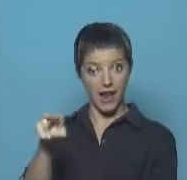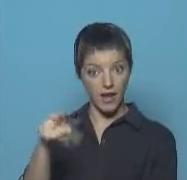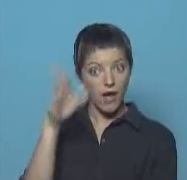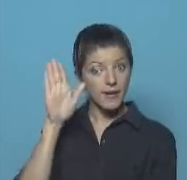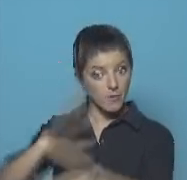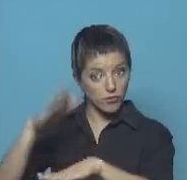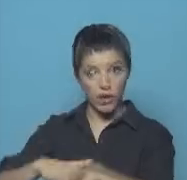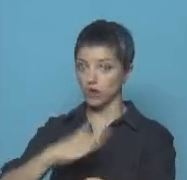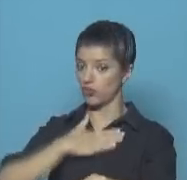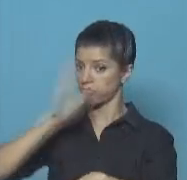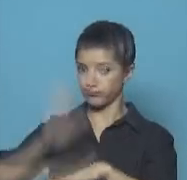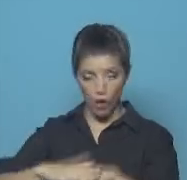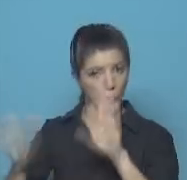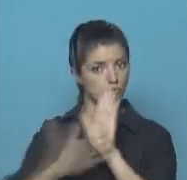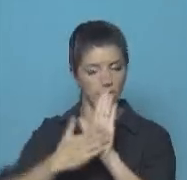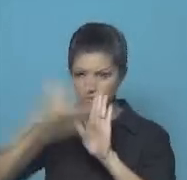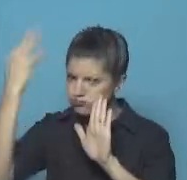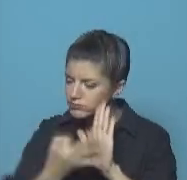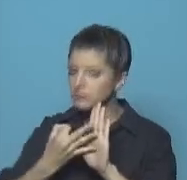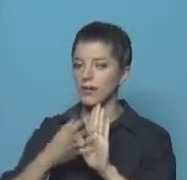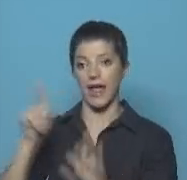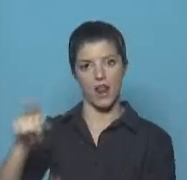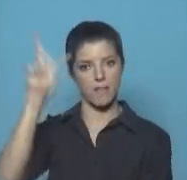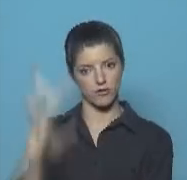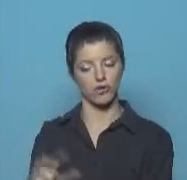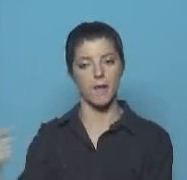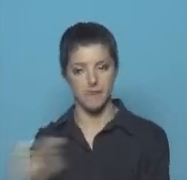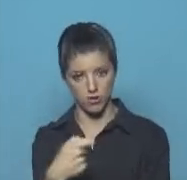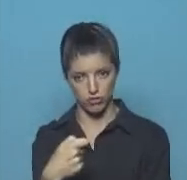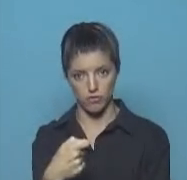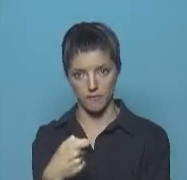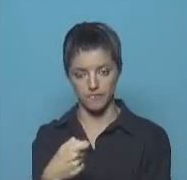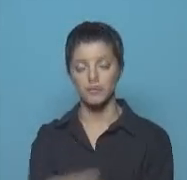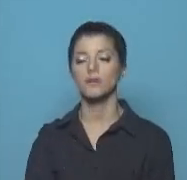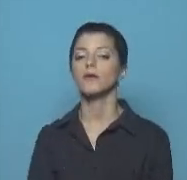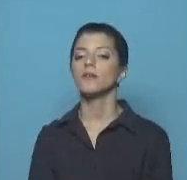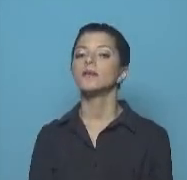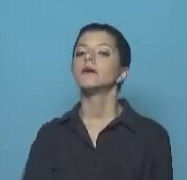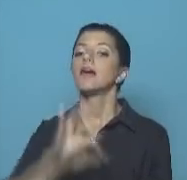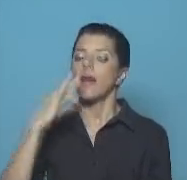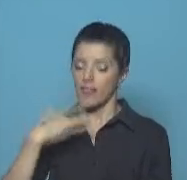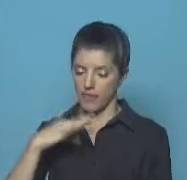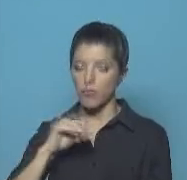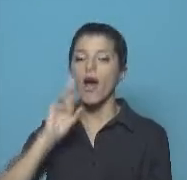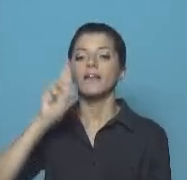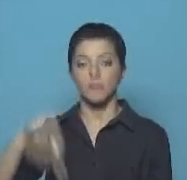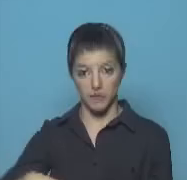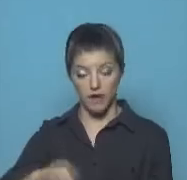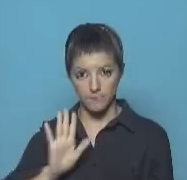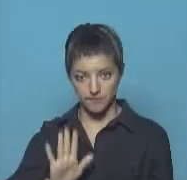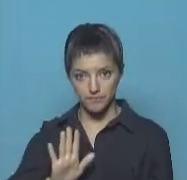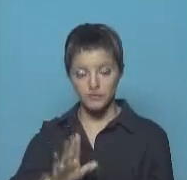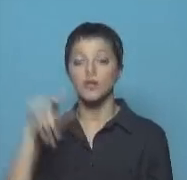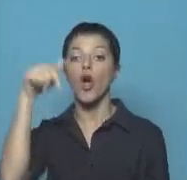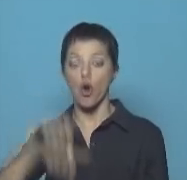toda responsabilidad, con toda certeza y seguridad de mi parte. Lo que sí debo reconocer, que lo que del día